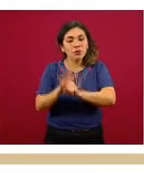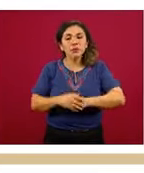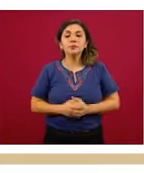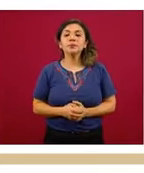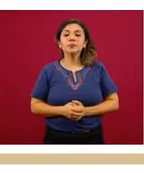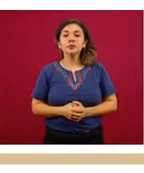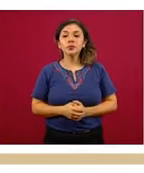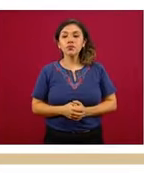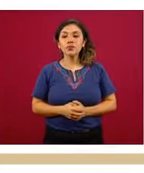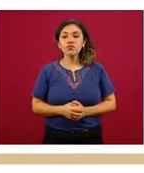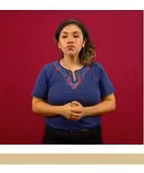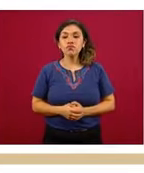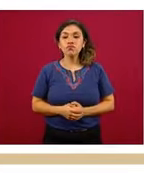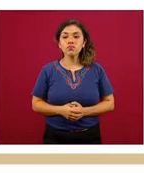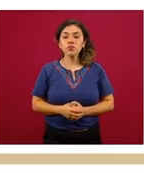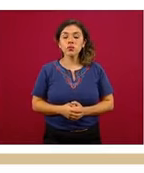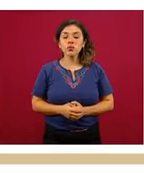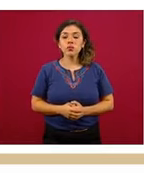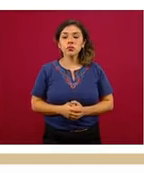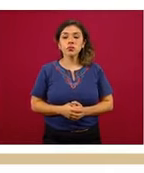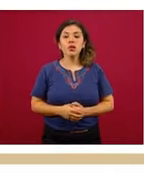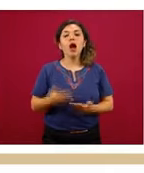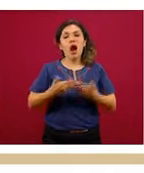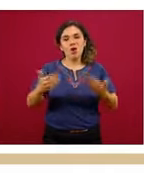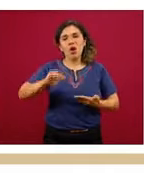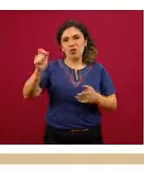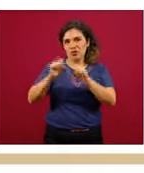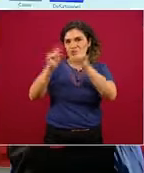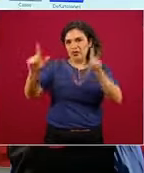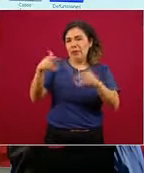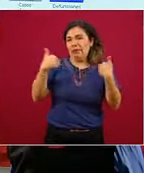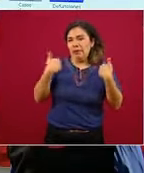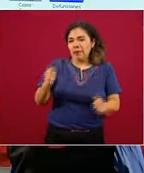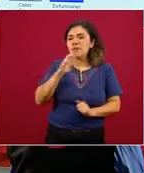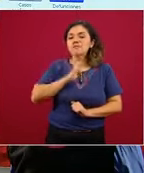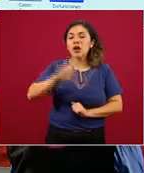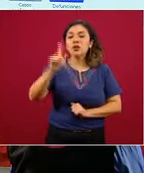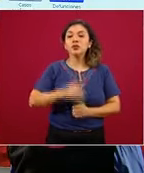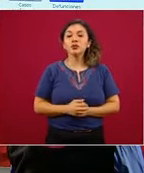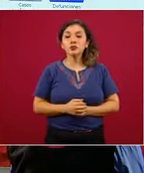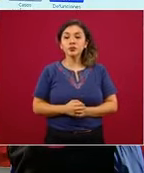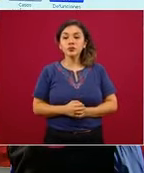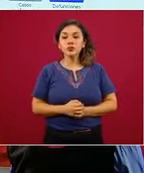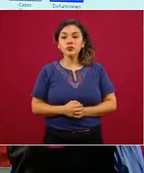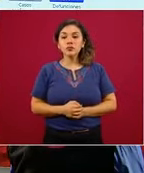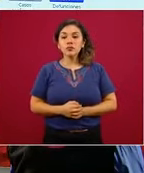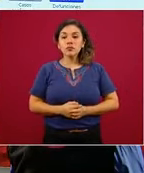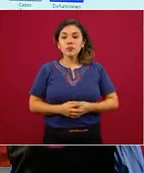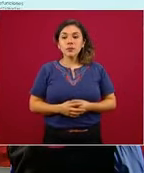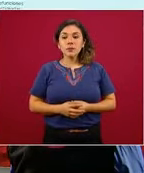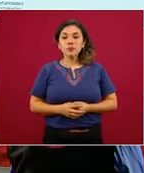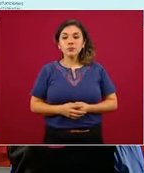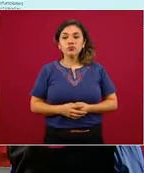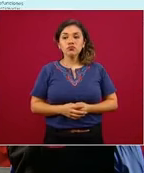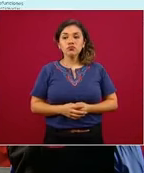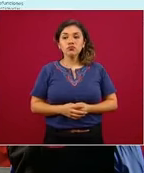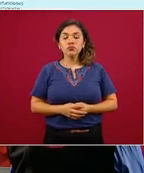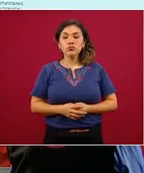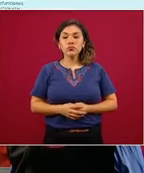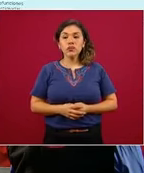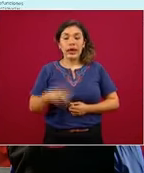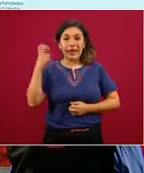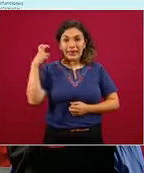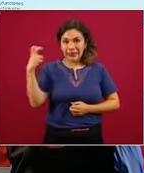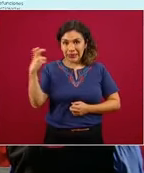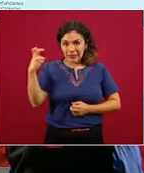los casos estimados y lo vamos a ver más claramente. Sería la siguiente diapositiva. Aquí